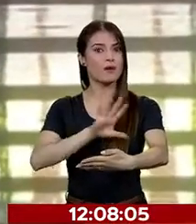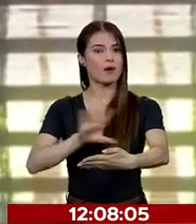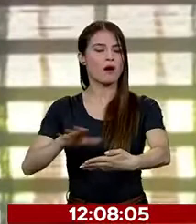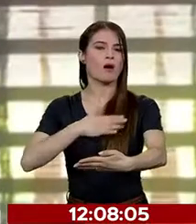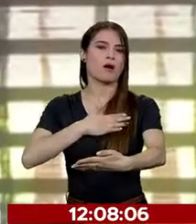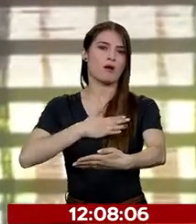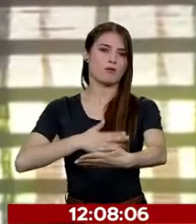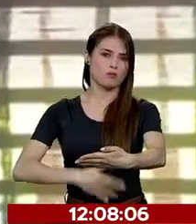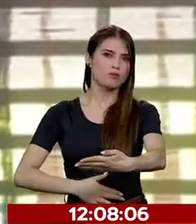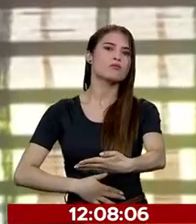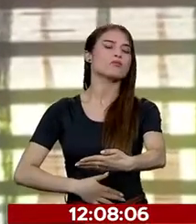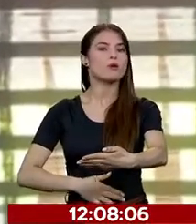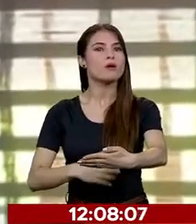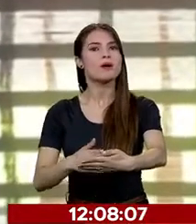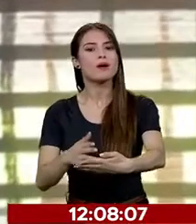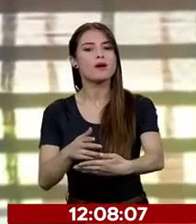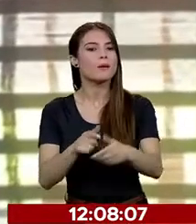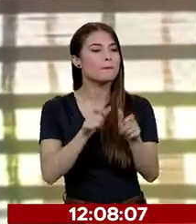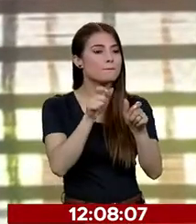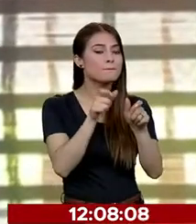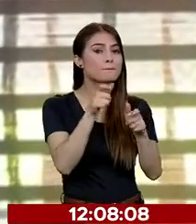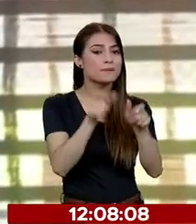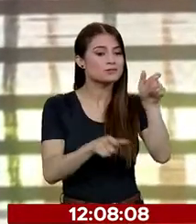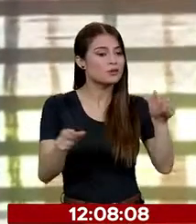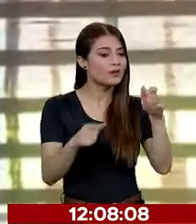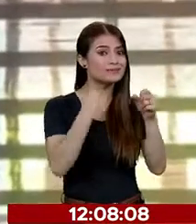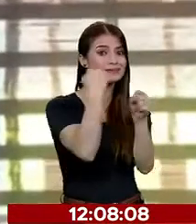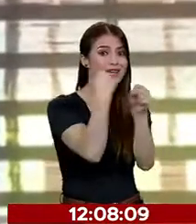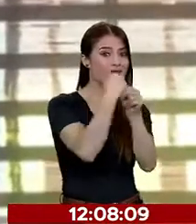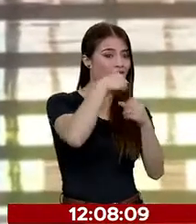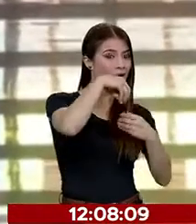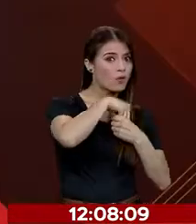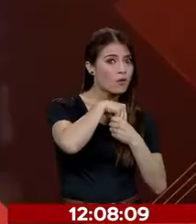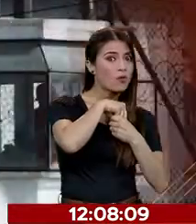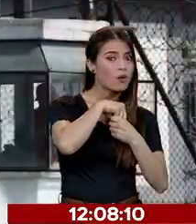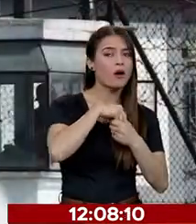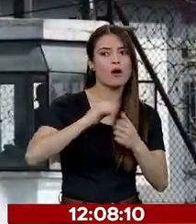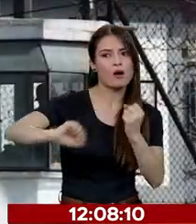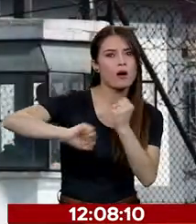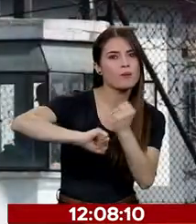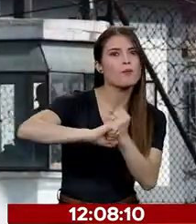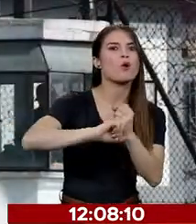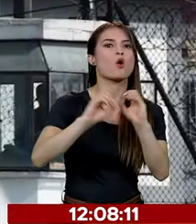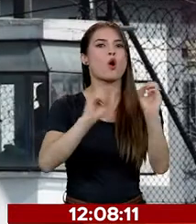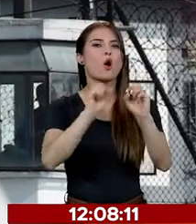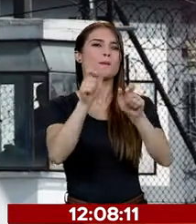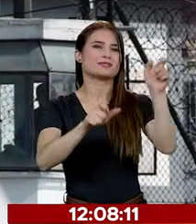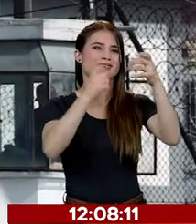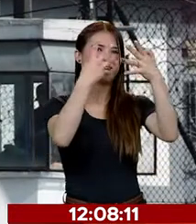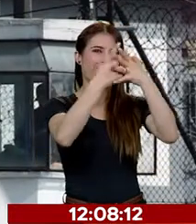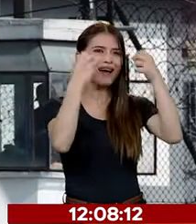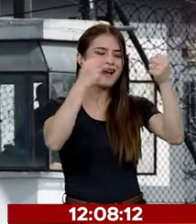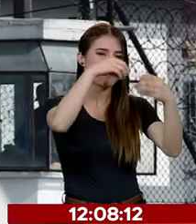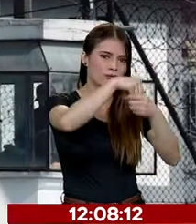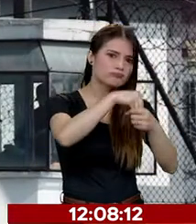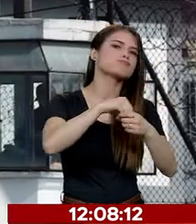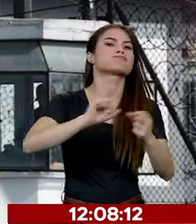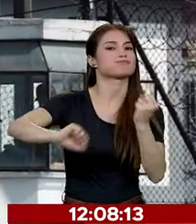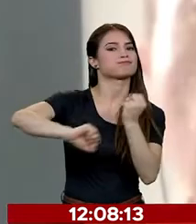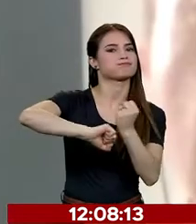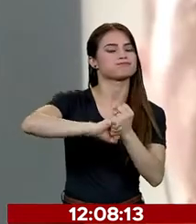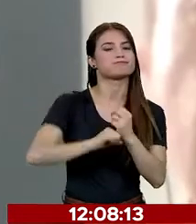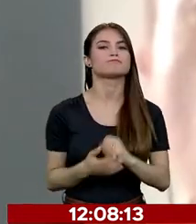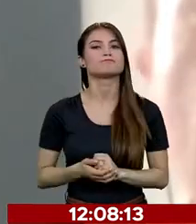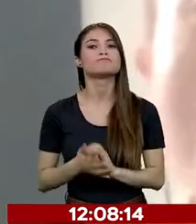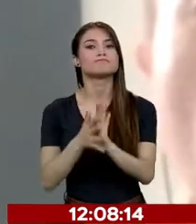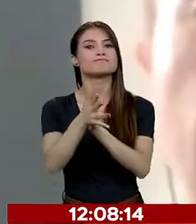coadyuvar en las necesidades que tienen los trabajadores y las personas privadas de la libertad. Organizaciones de derechos humanos.